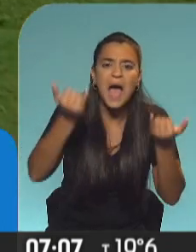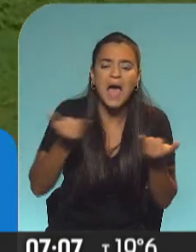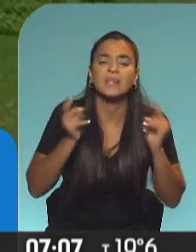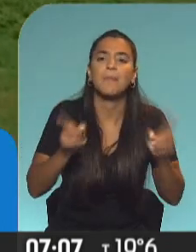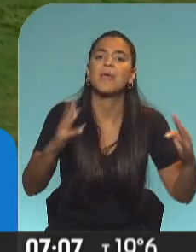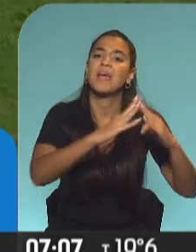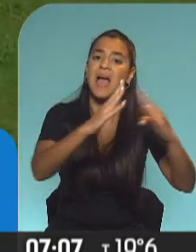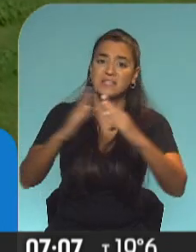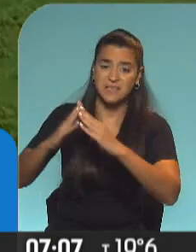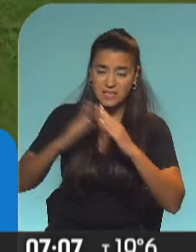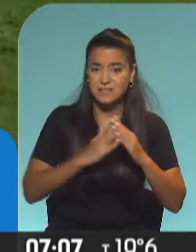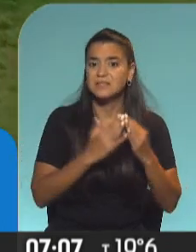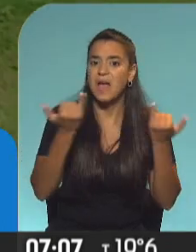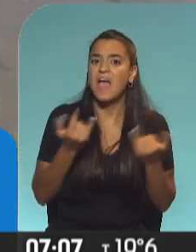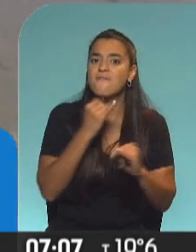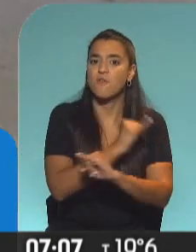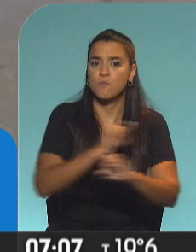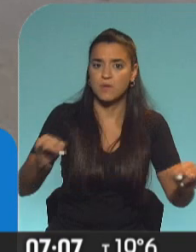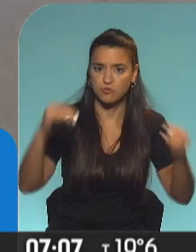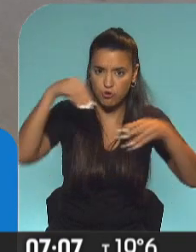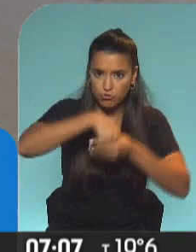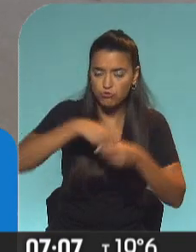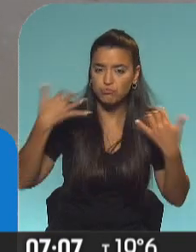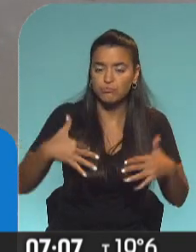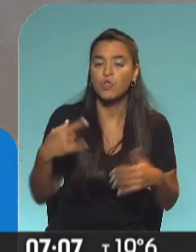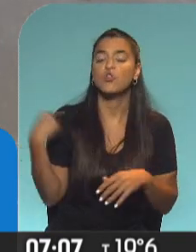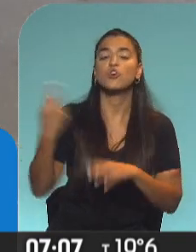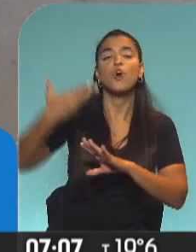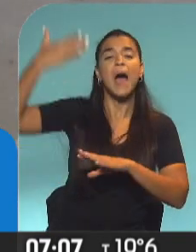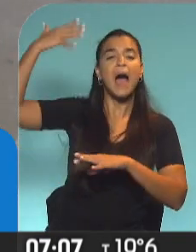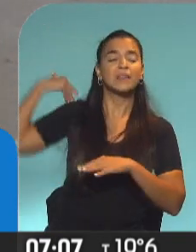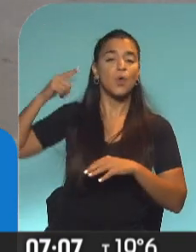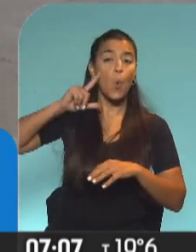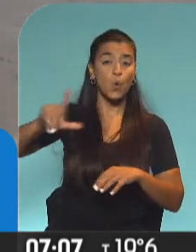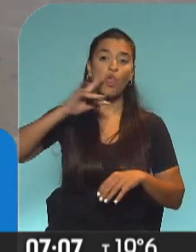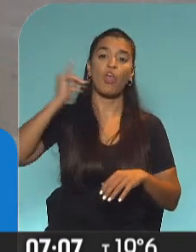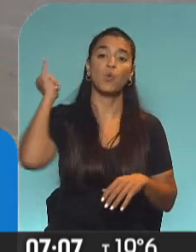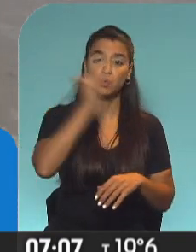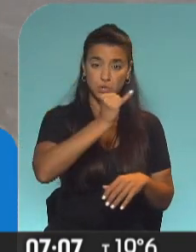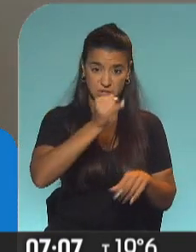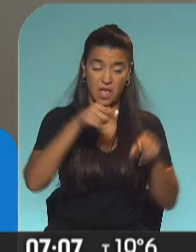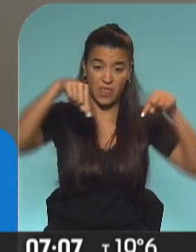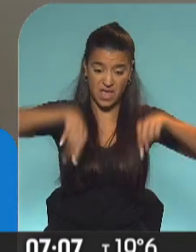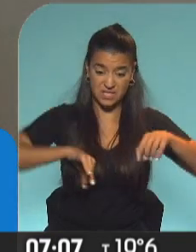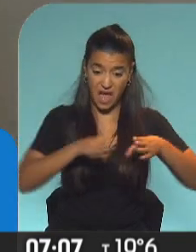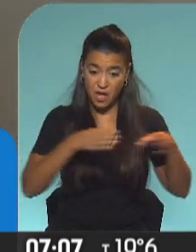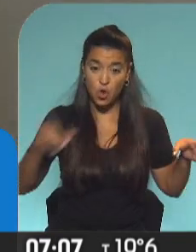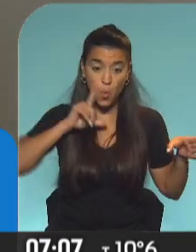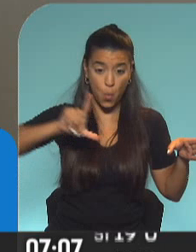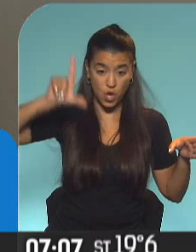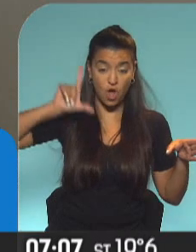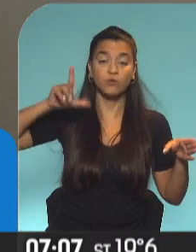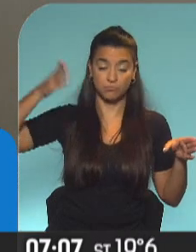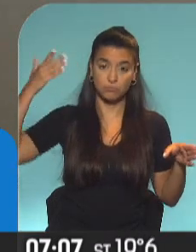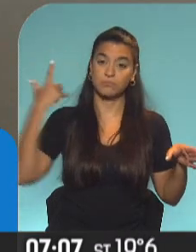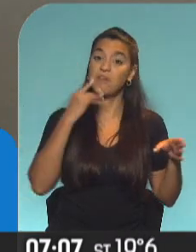los principales referentes de Vicentín que nosotros denunciamos allá por julio de este año. Yo creo que con